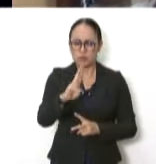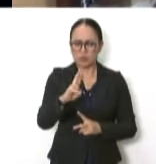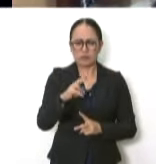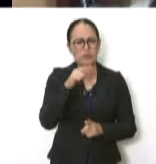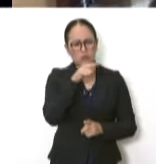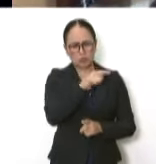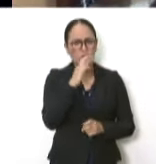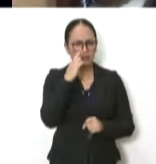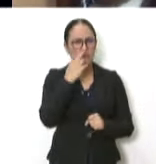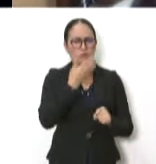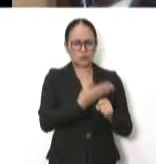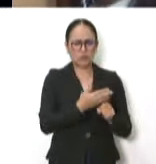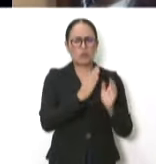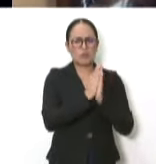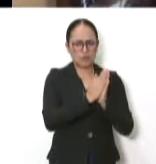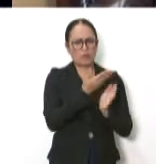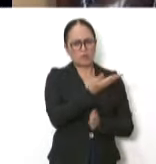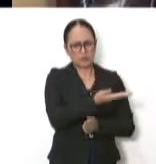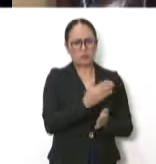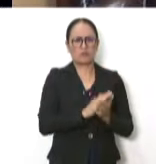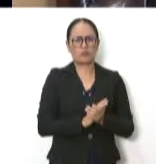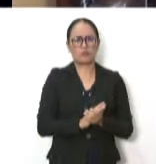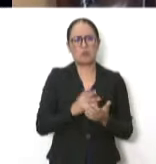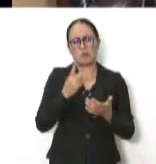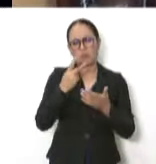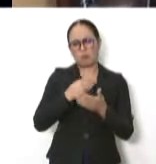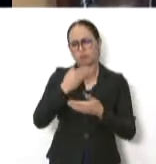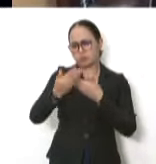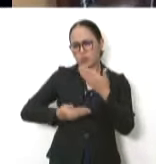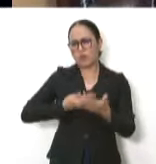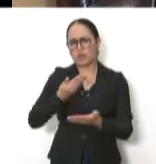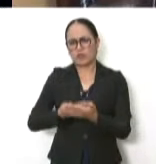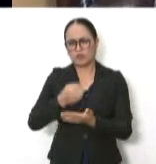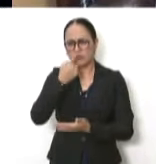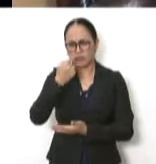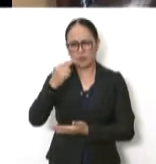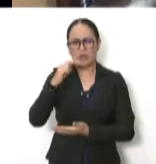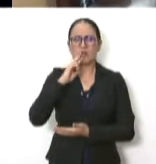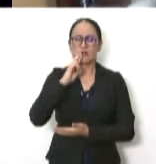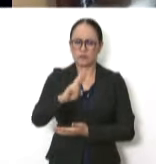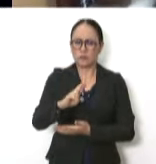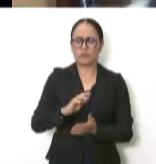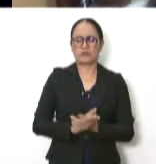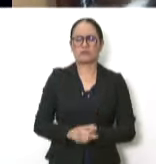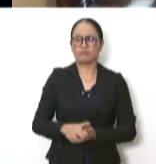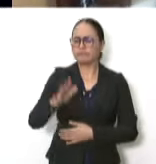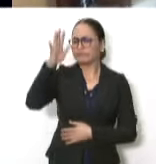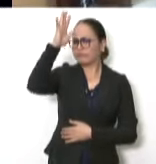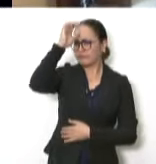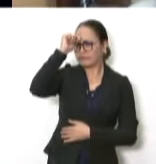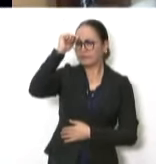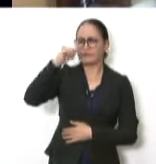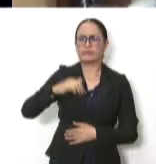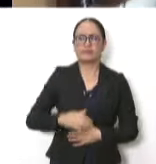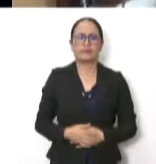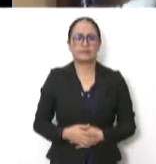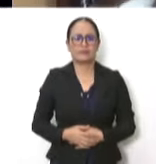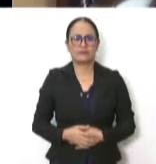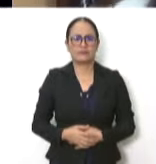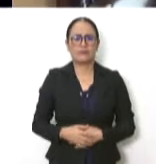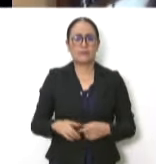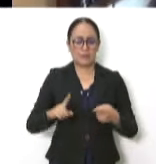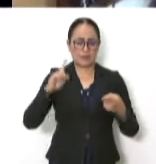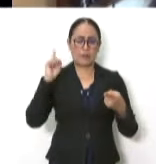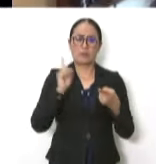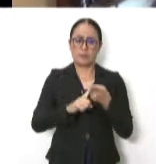usted misma, secretaria, los proyectos de resolución. Conforme a su instrucción, comisionado presidente.